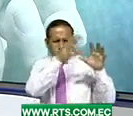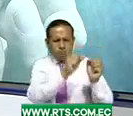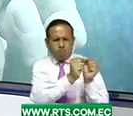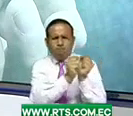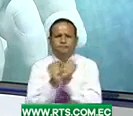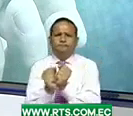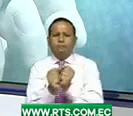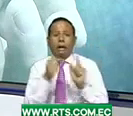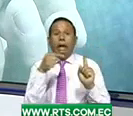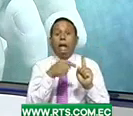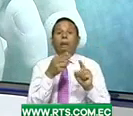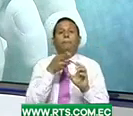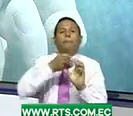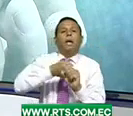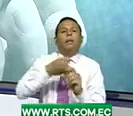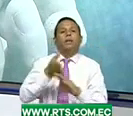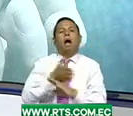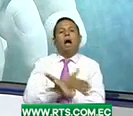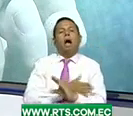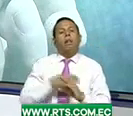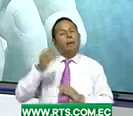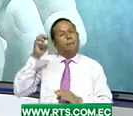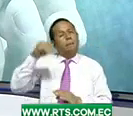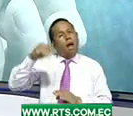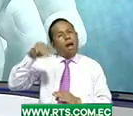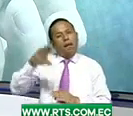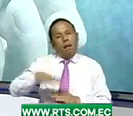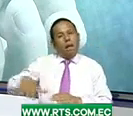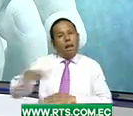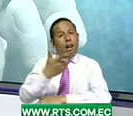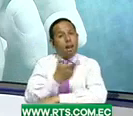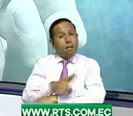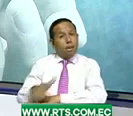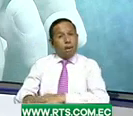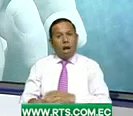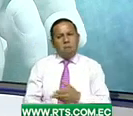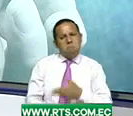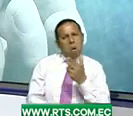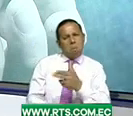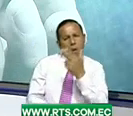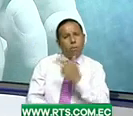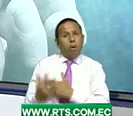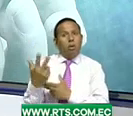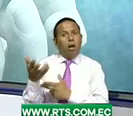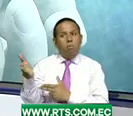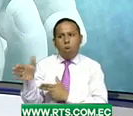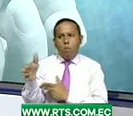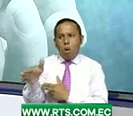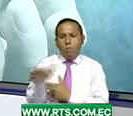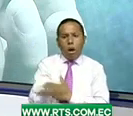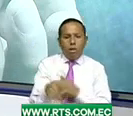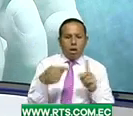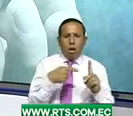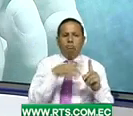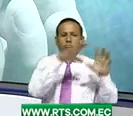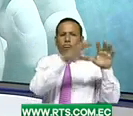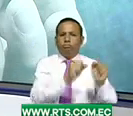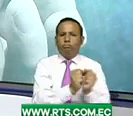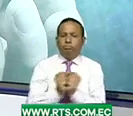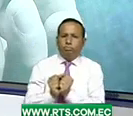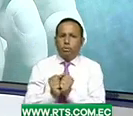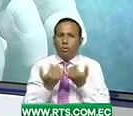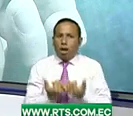triple sicariato ocurrido la noche del martes en el Cantón La Libertad, en Santa Elena. Durante el operativo se encontraron